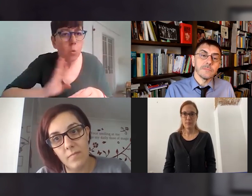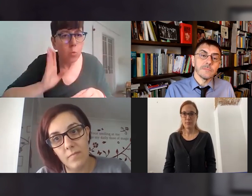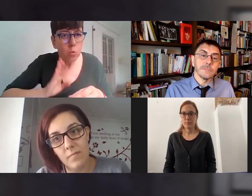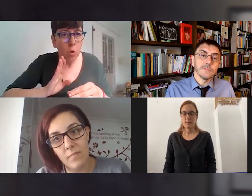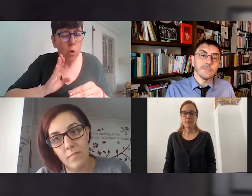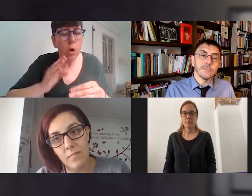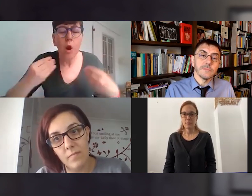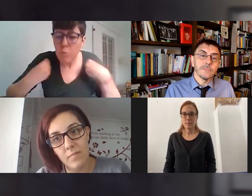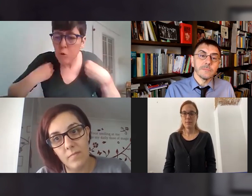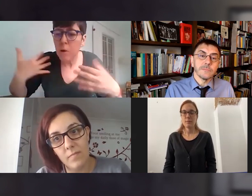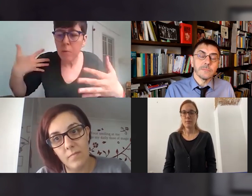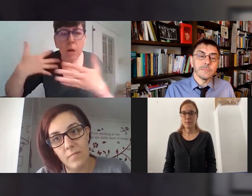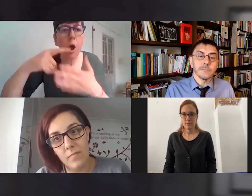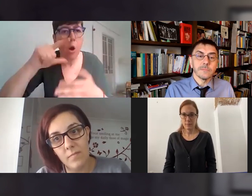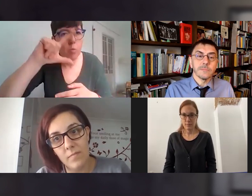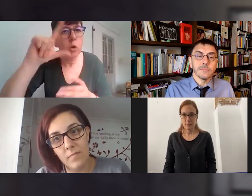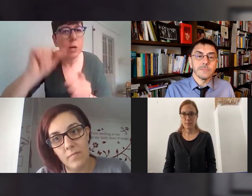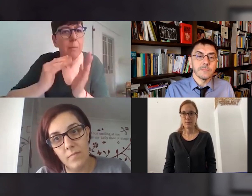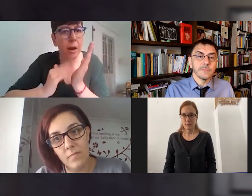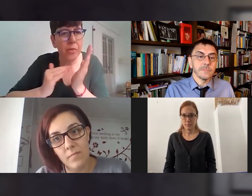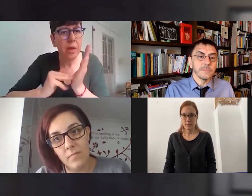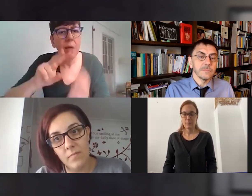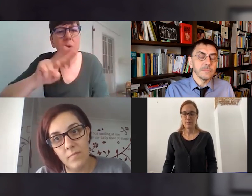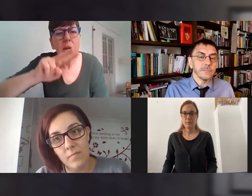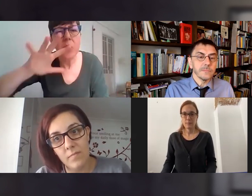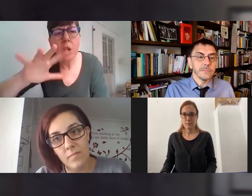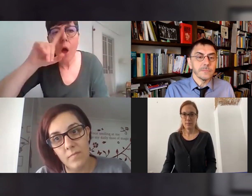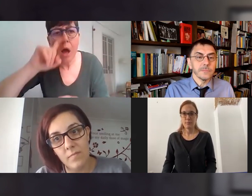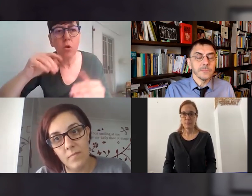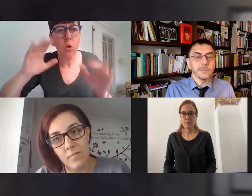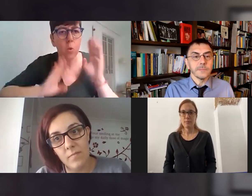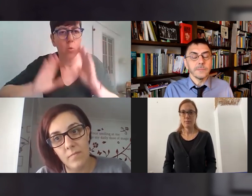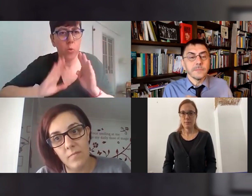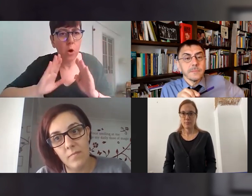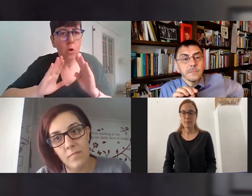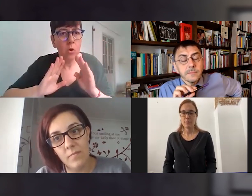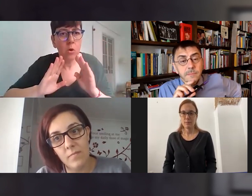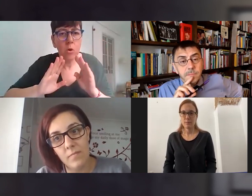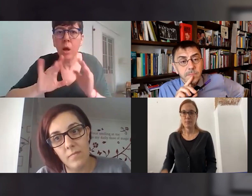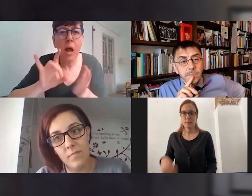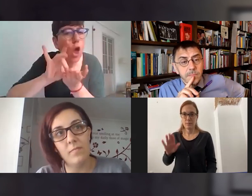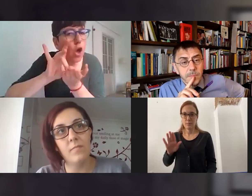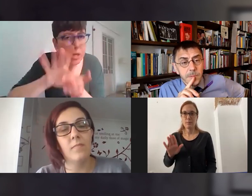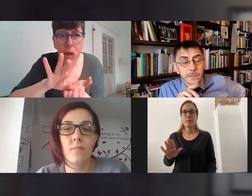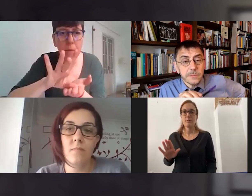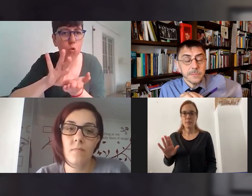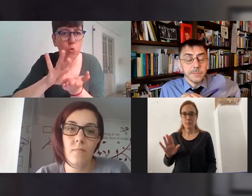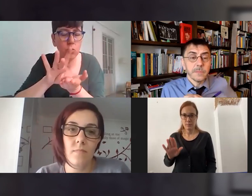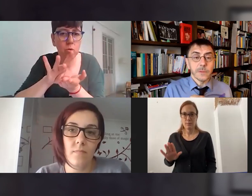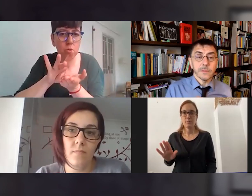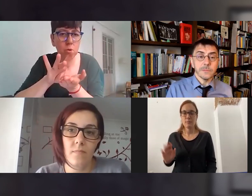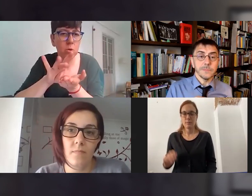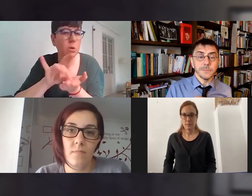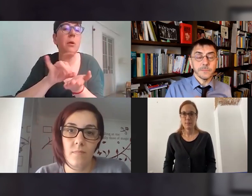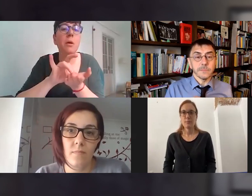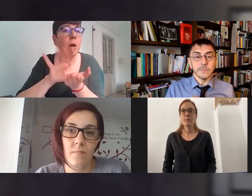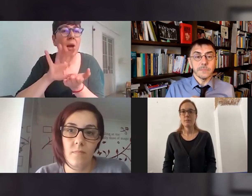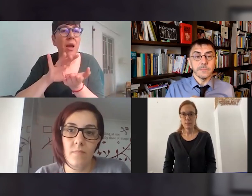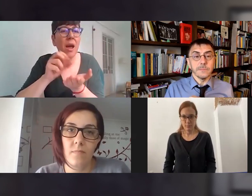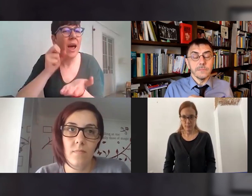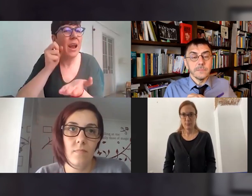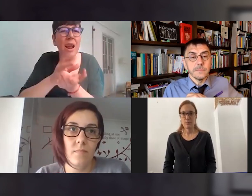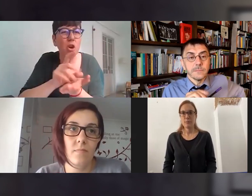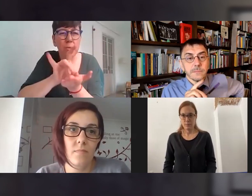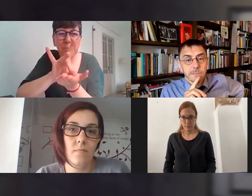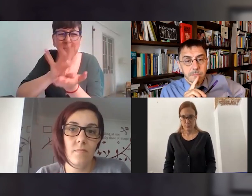ya por fin echemos a la gente que hasta ahora está llevando corrupción, igual que en la Comunidad Valenciana, 25